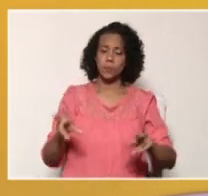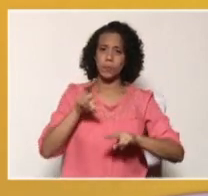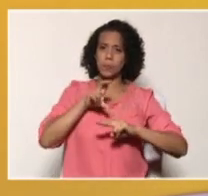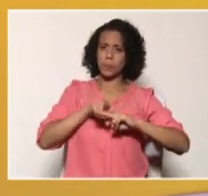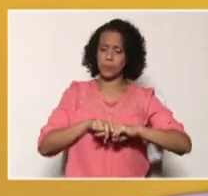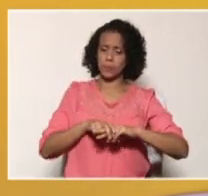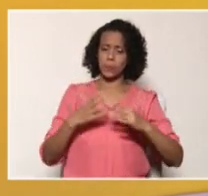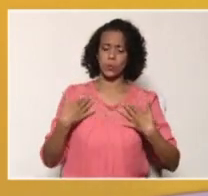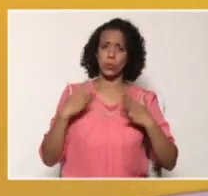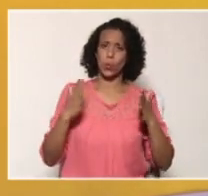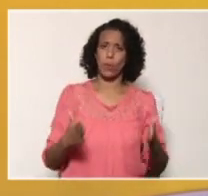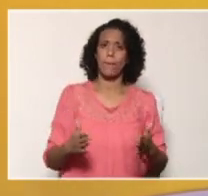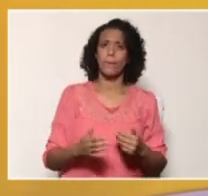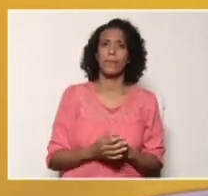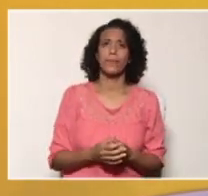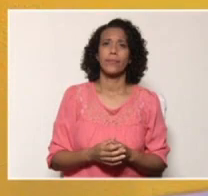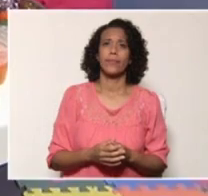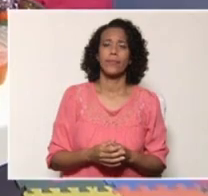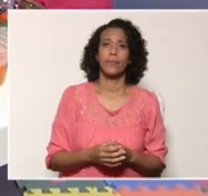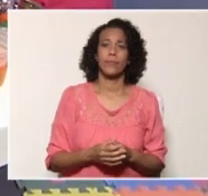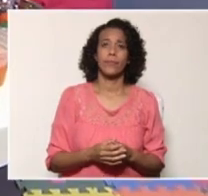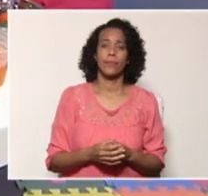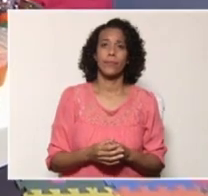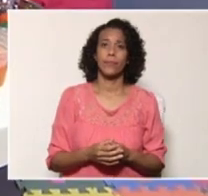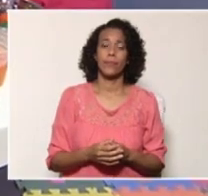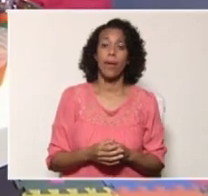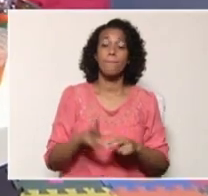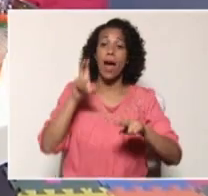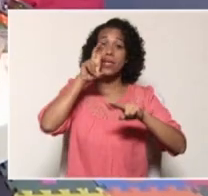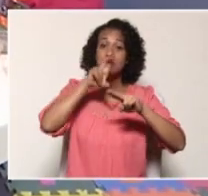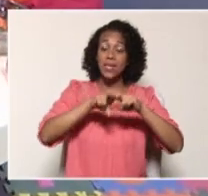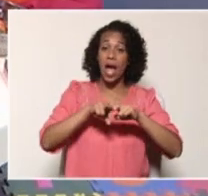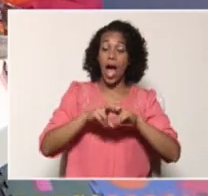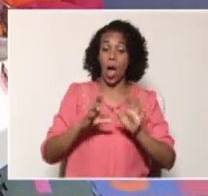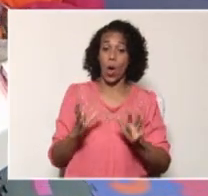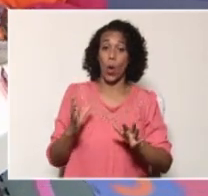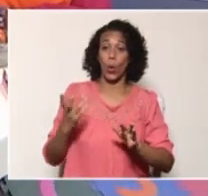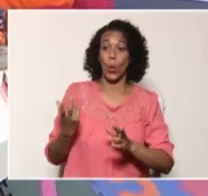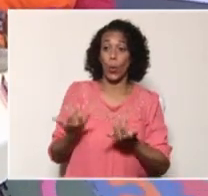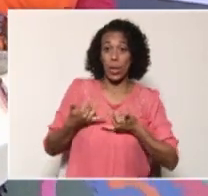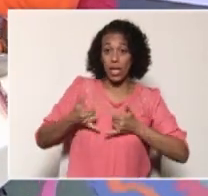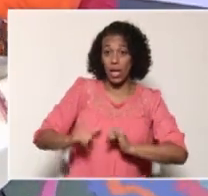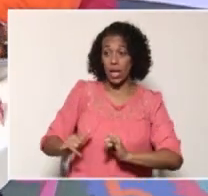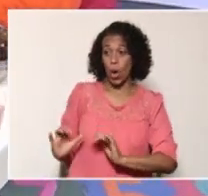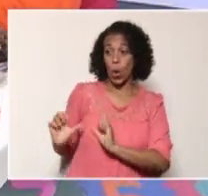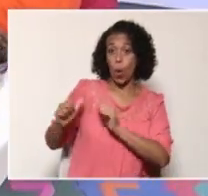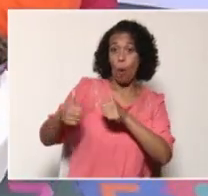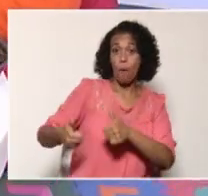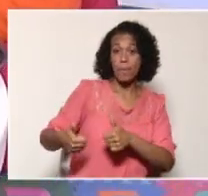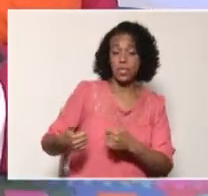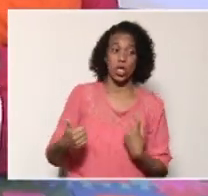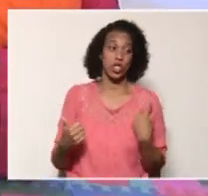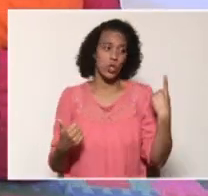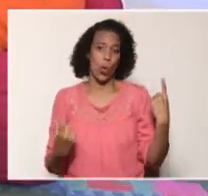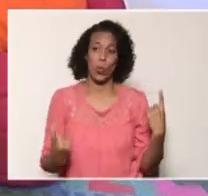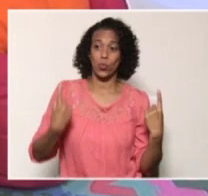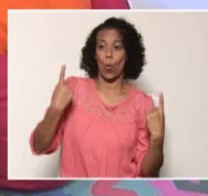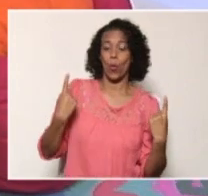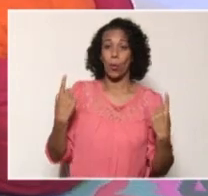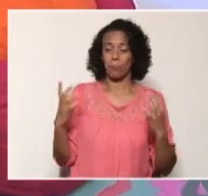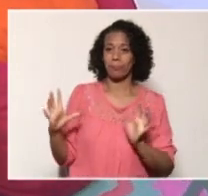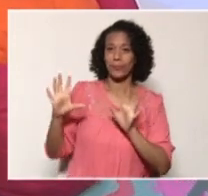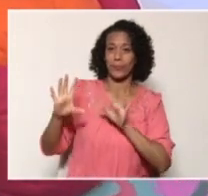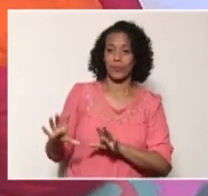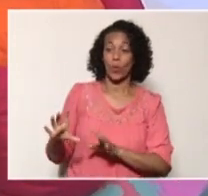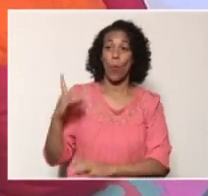colocarlo de este lado, ¿verdad? Y vas a sentarte con tu hijo e hija. ¿Quién quiere comenzar primero? Yo voy a